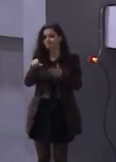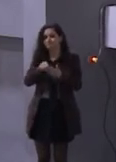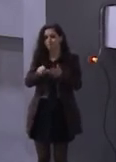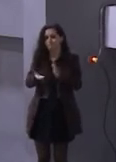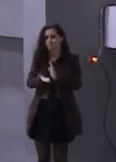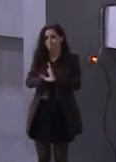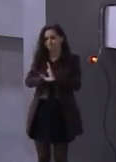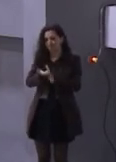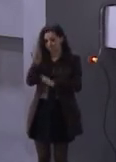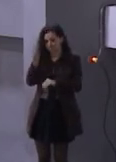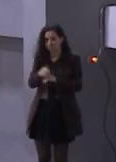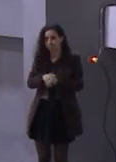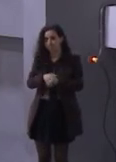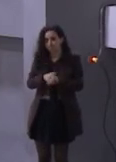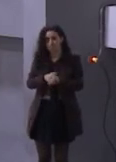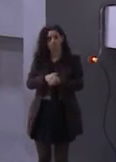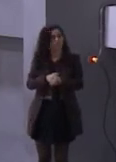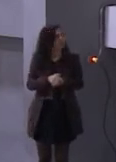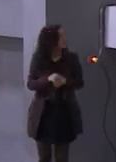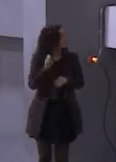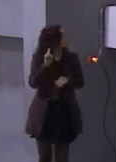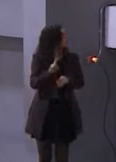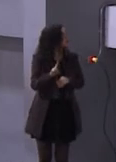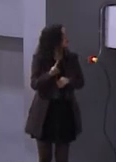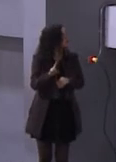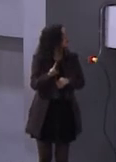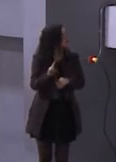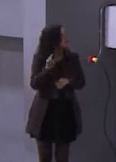del funcionamiento. Estamos hablando de